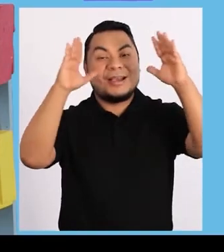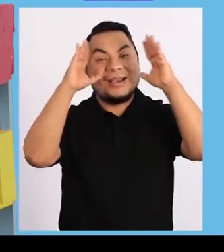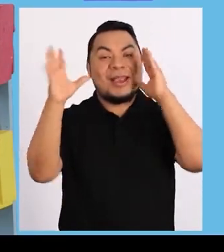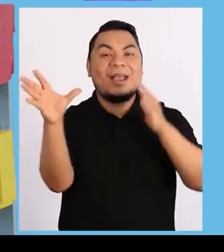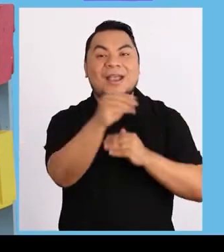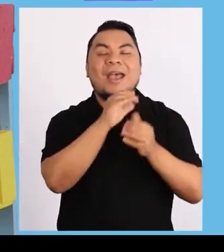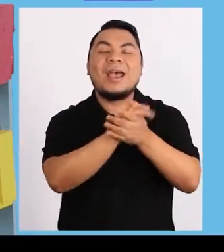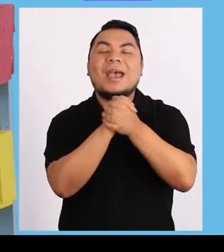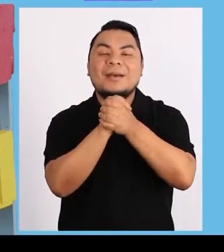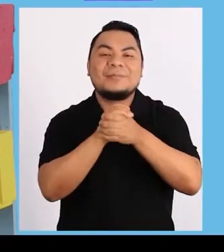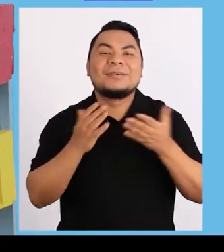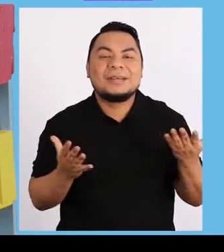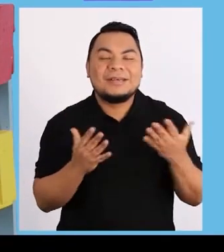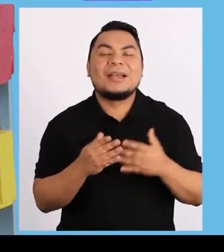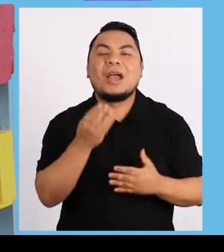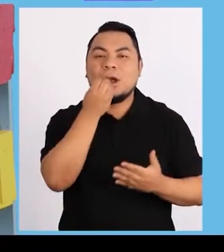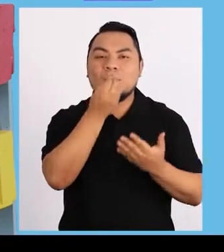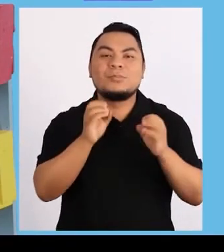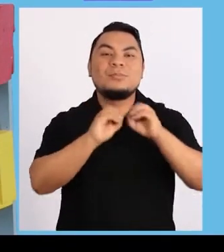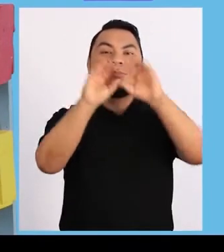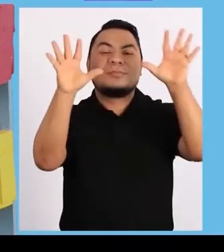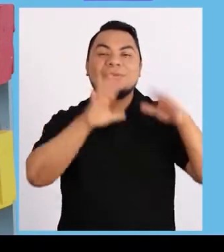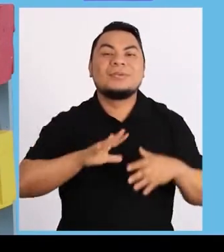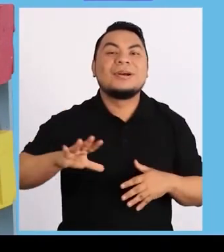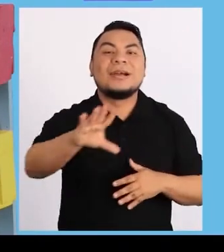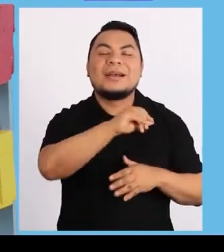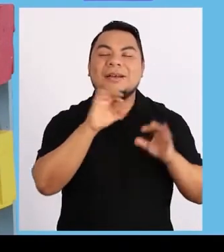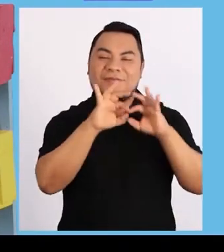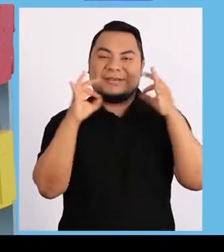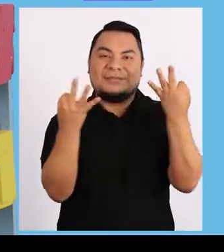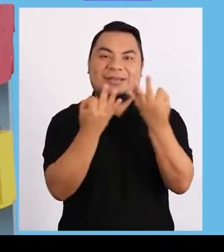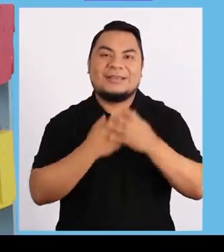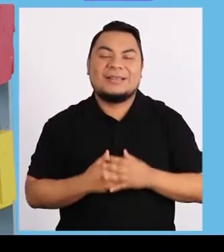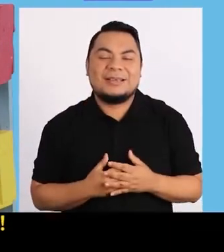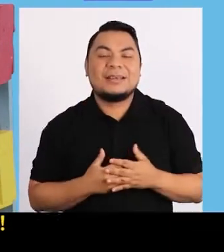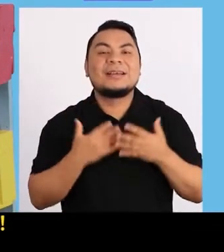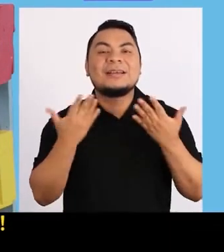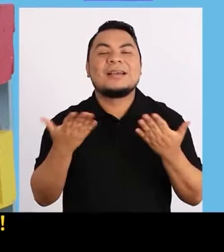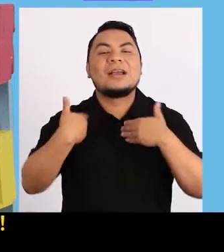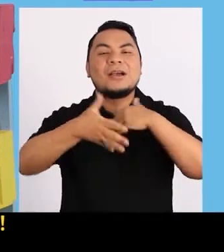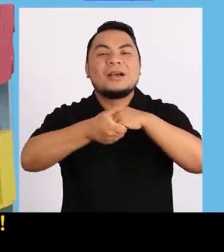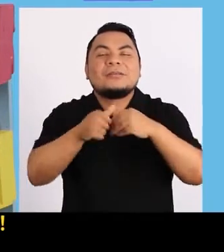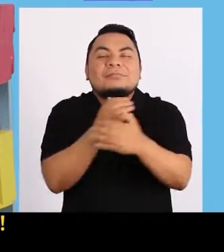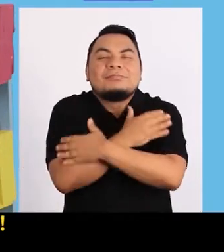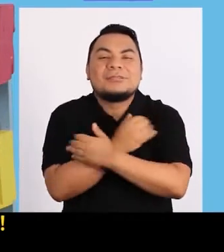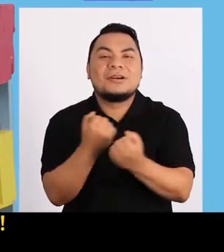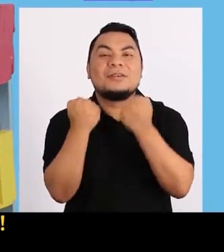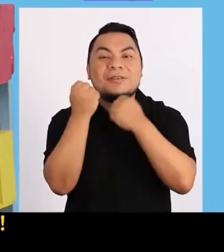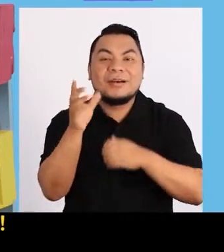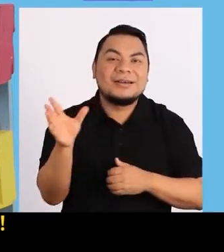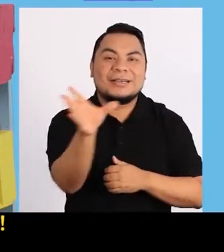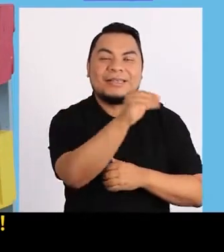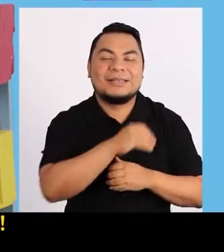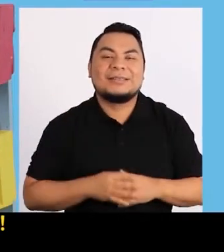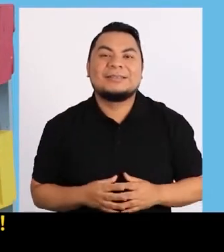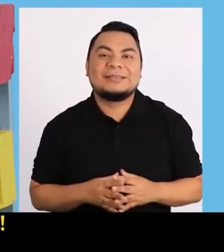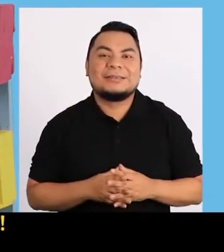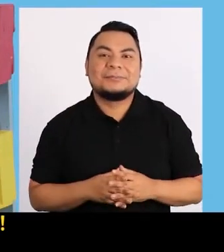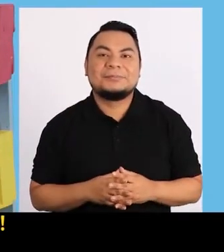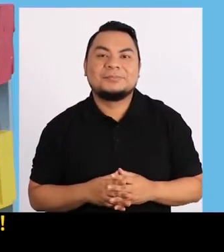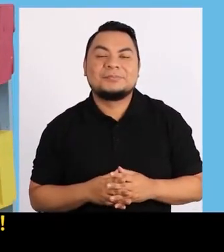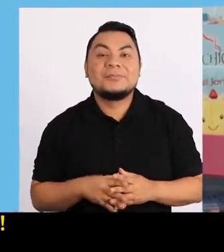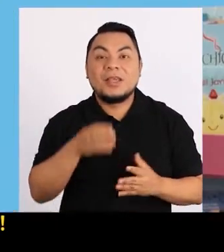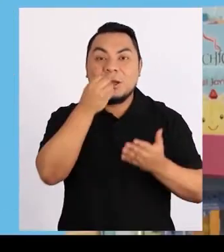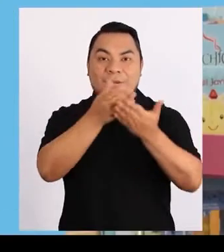Hola, hola, amigas y amigos. Muy buenos días, familias. Alguien puncha o waije pana